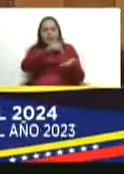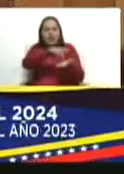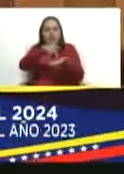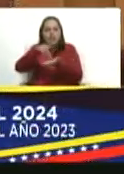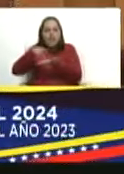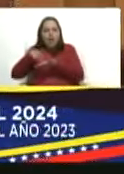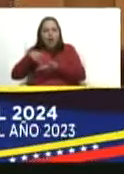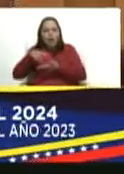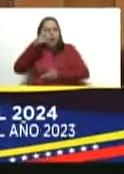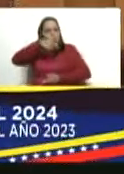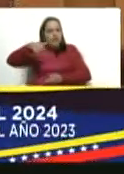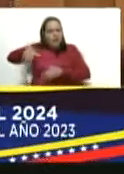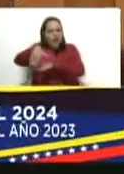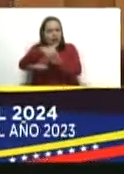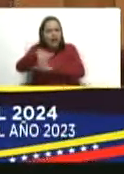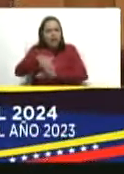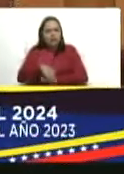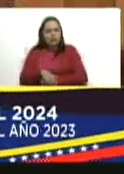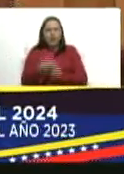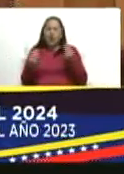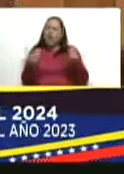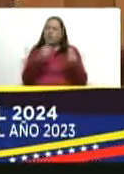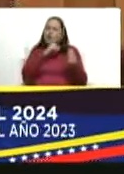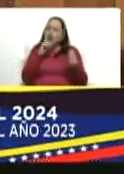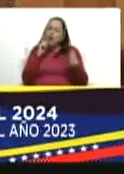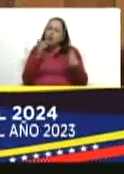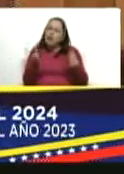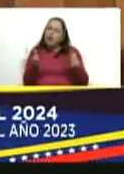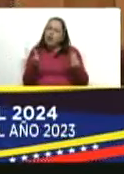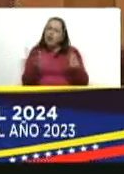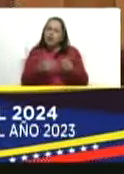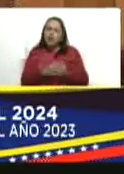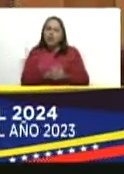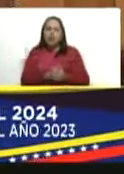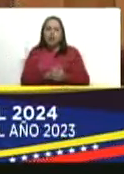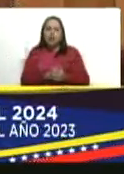participación ciudadana. ¿Cómo es que la llama, doctor?